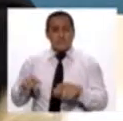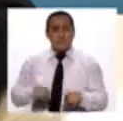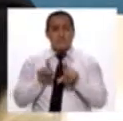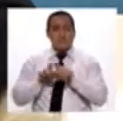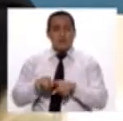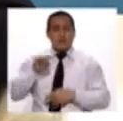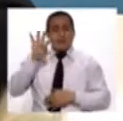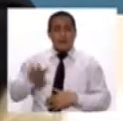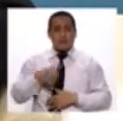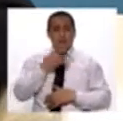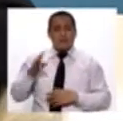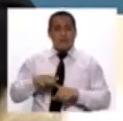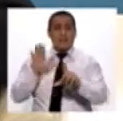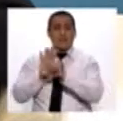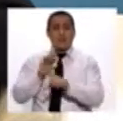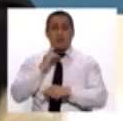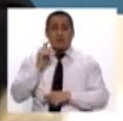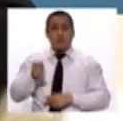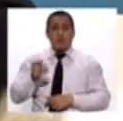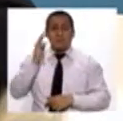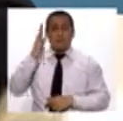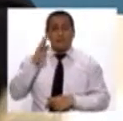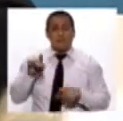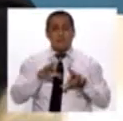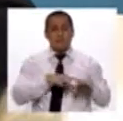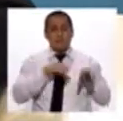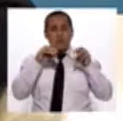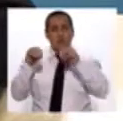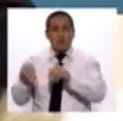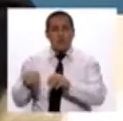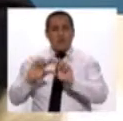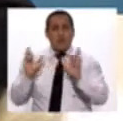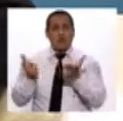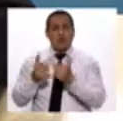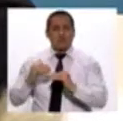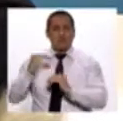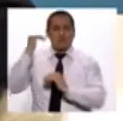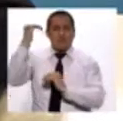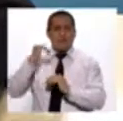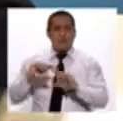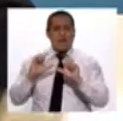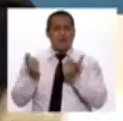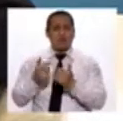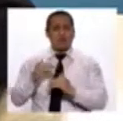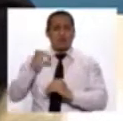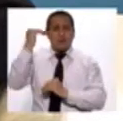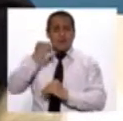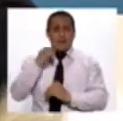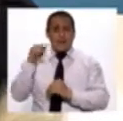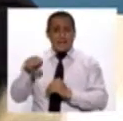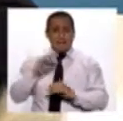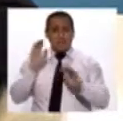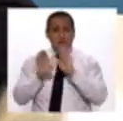se dice la ley es lo que los jueces dicen que es, se trasladó a la Corte Suprema. La Constitución es lo que la Corte Suprema dice que es. En el caso de